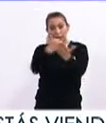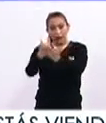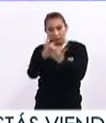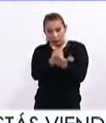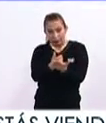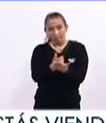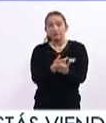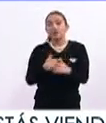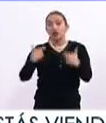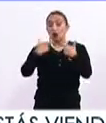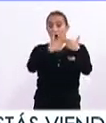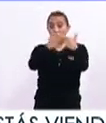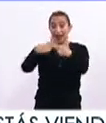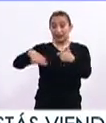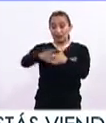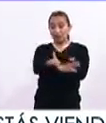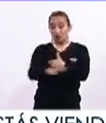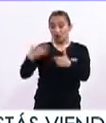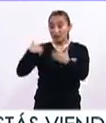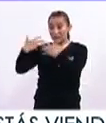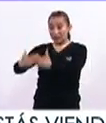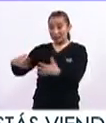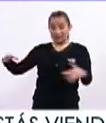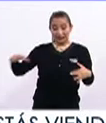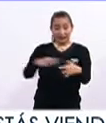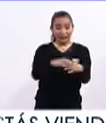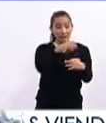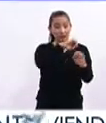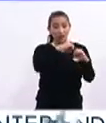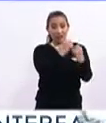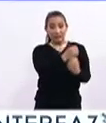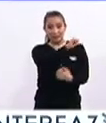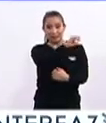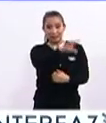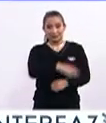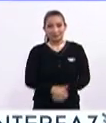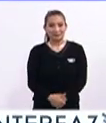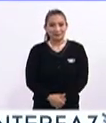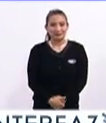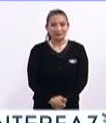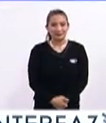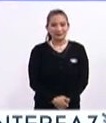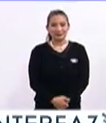colaborativos, la cooperación con el sector privado y las organizaciones ciudadanas.